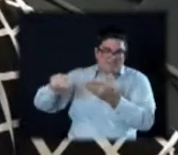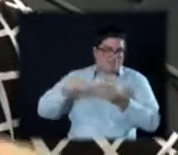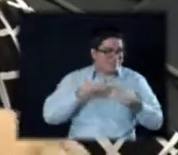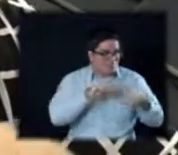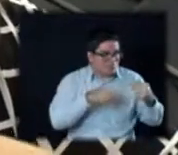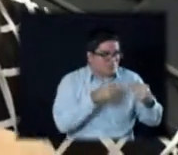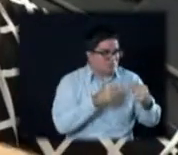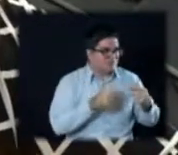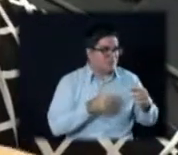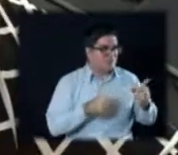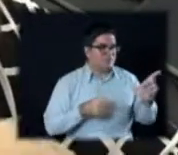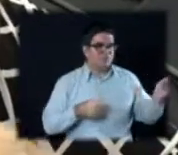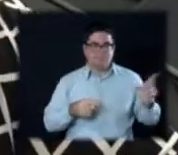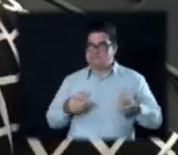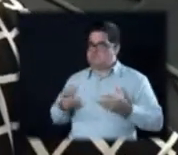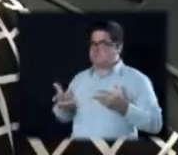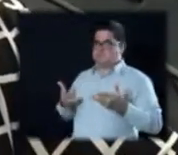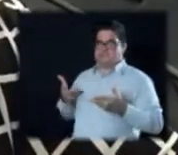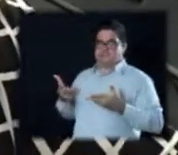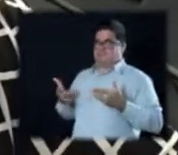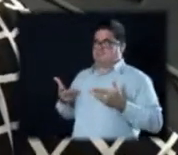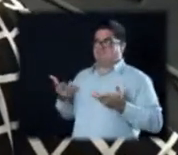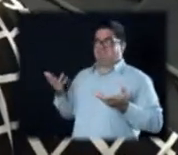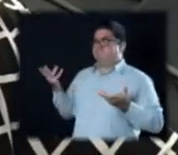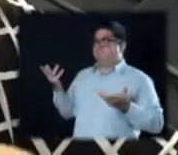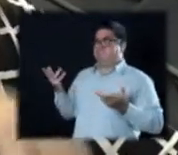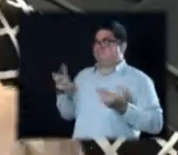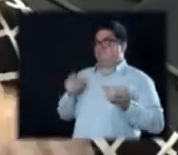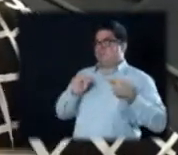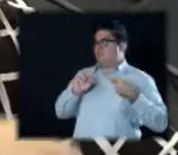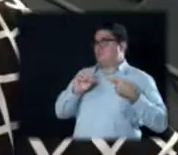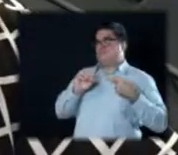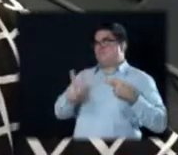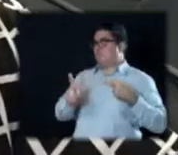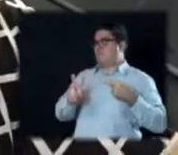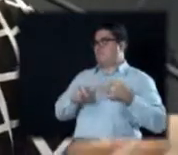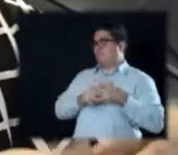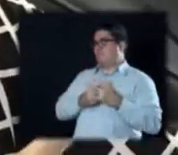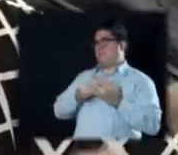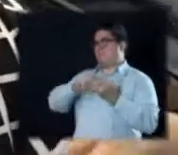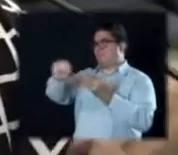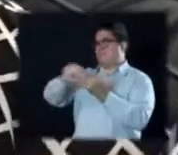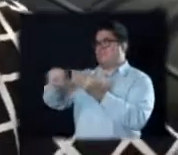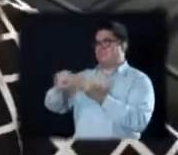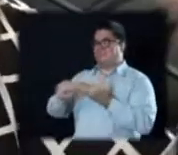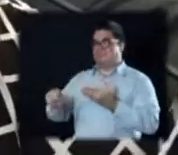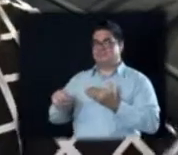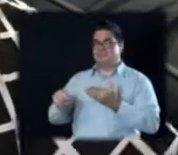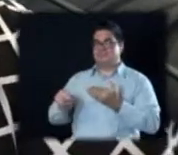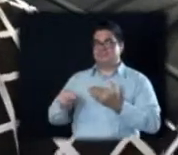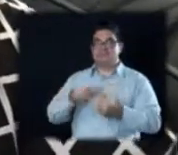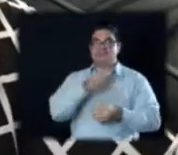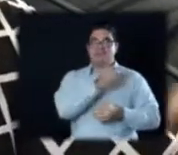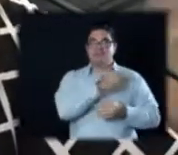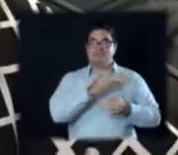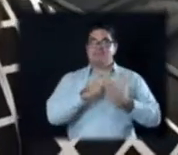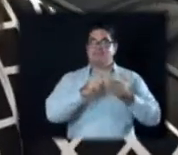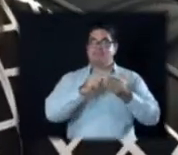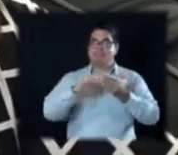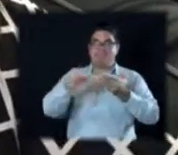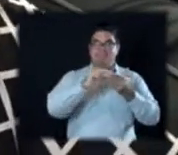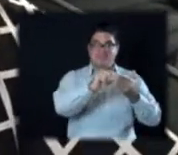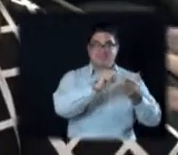mis empleados en qué momento dejan de pagar gastos del año fiscal anterior. Me dijo que no era hasta noviembre que paraban